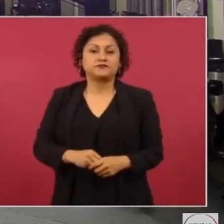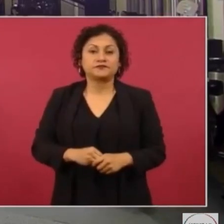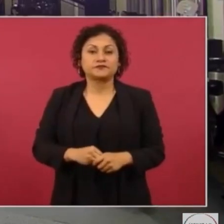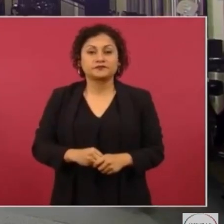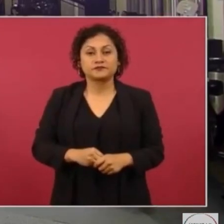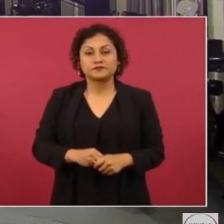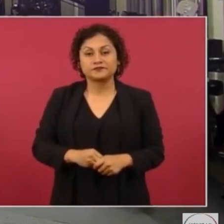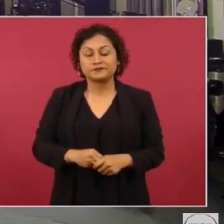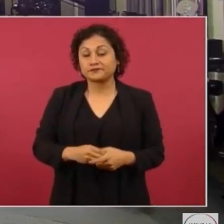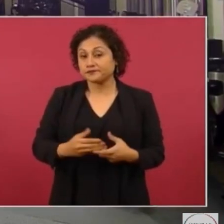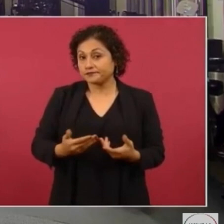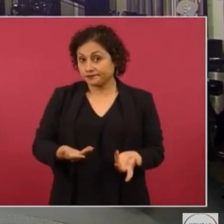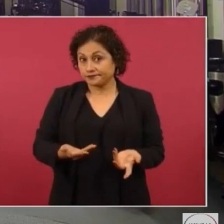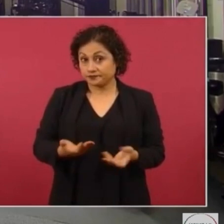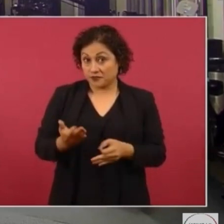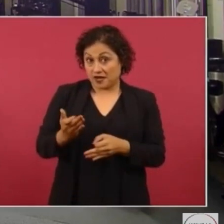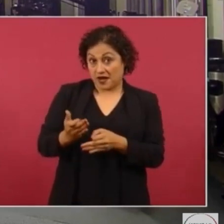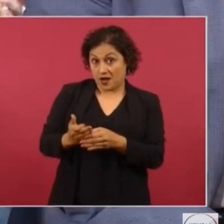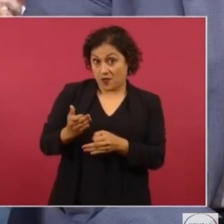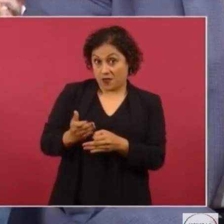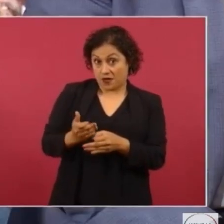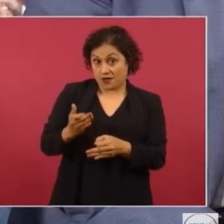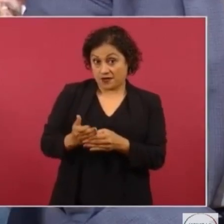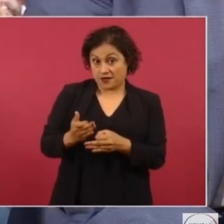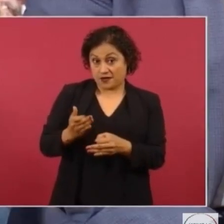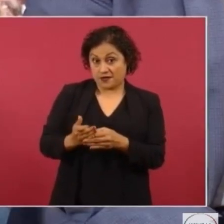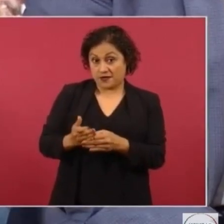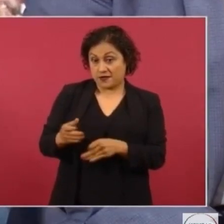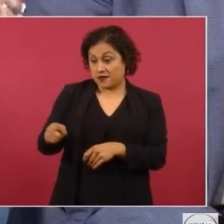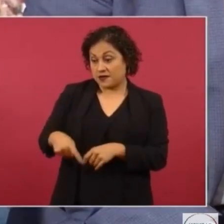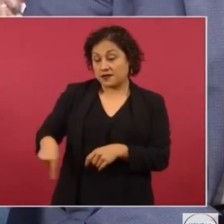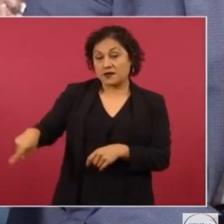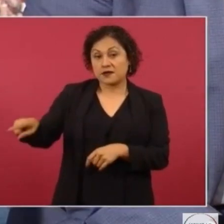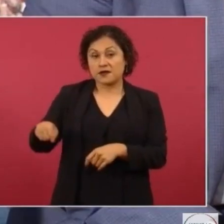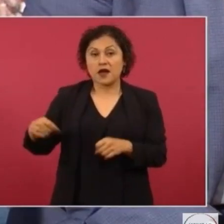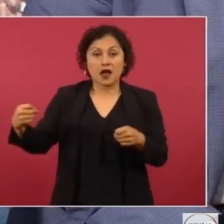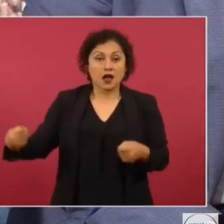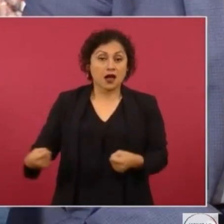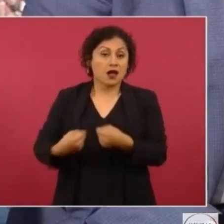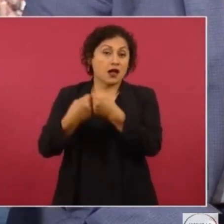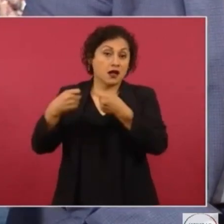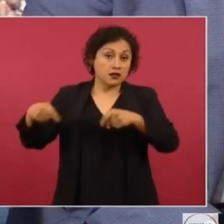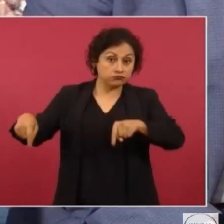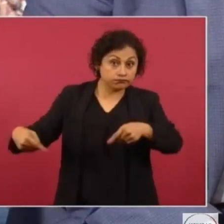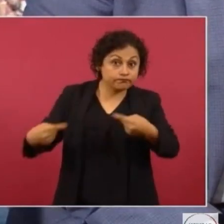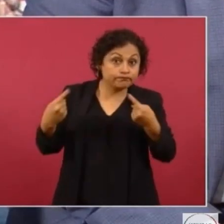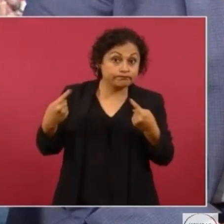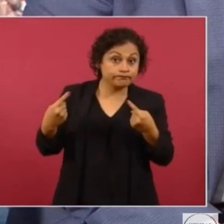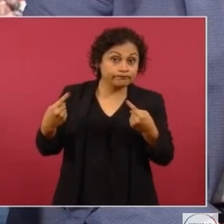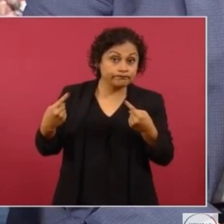y están ahora como opositores